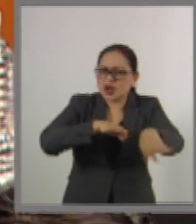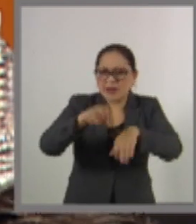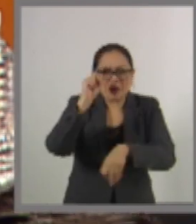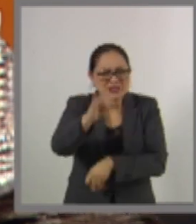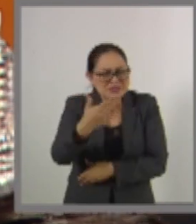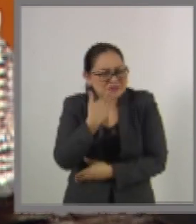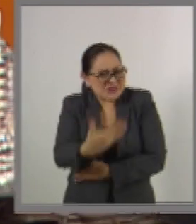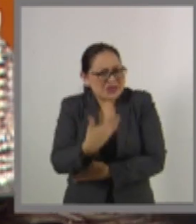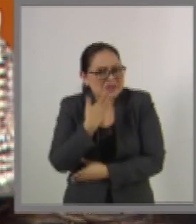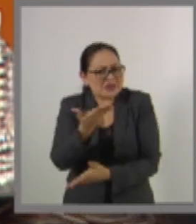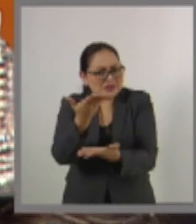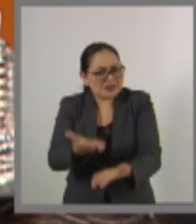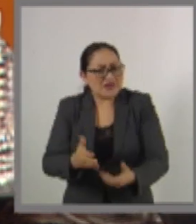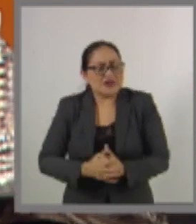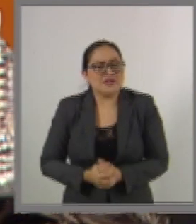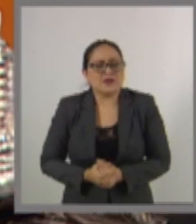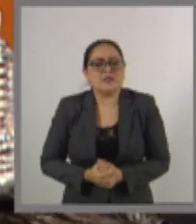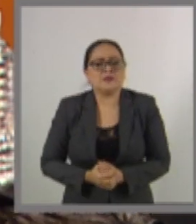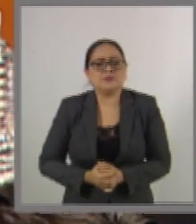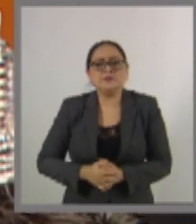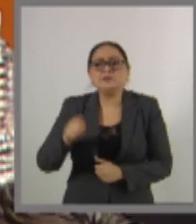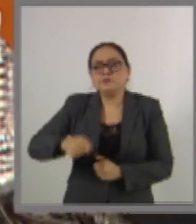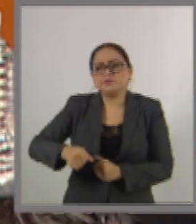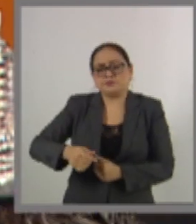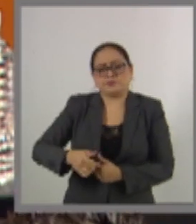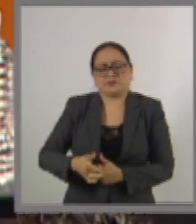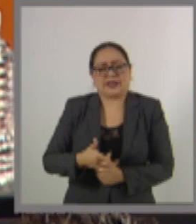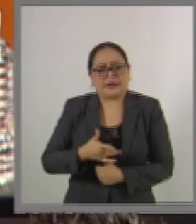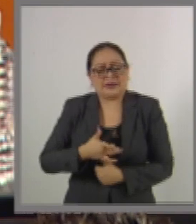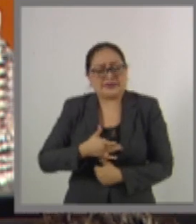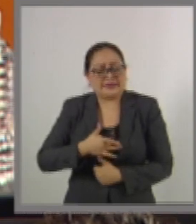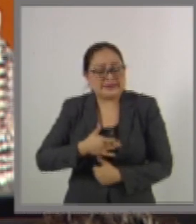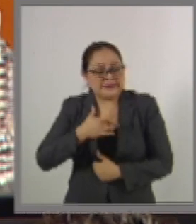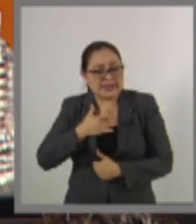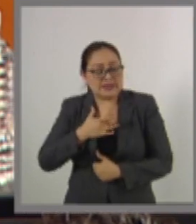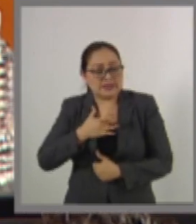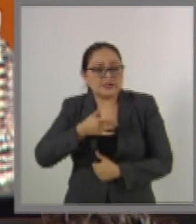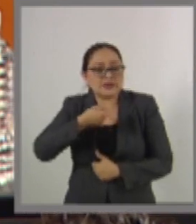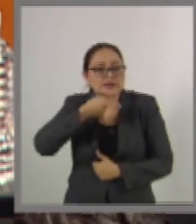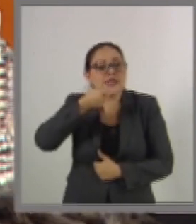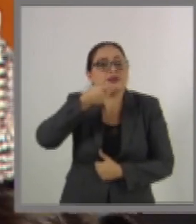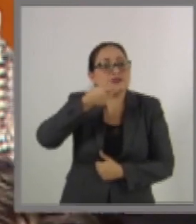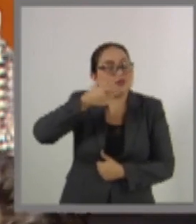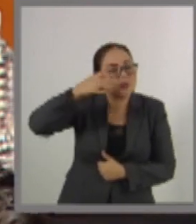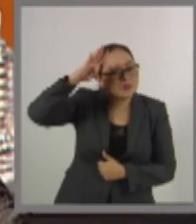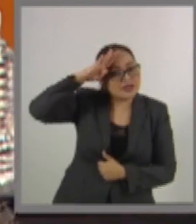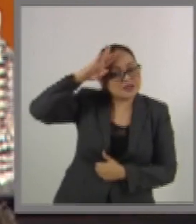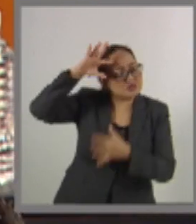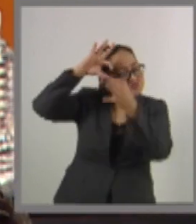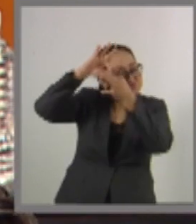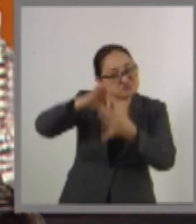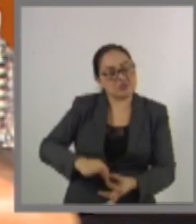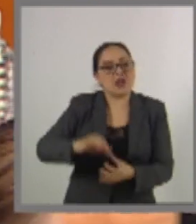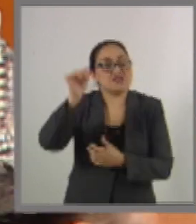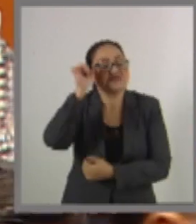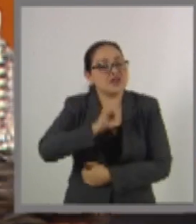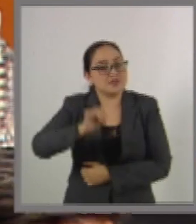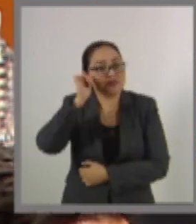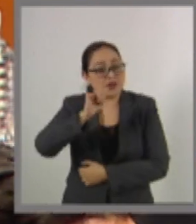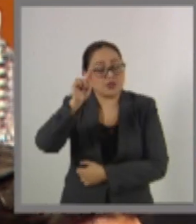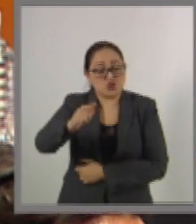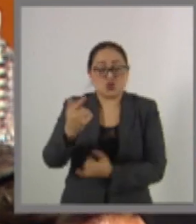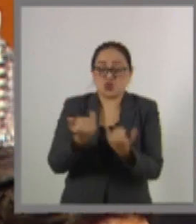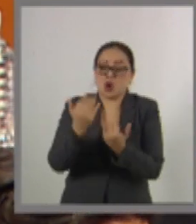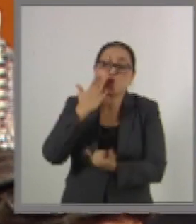bien. Siempre fuiste congruente con tus ideas y con tus ideales, pero fuiste siempre también